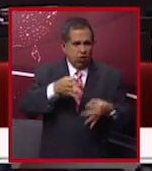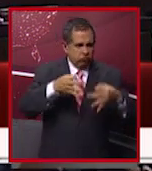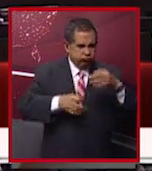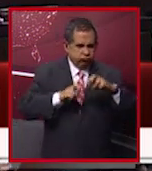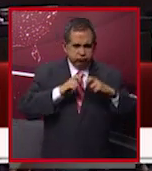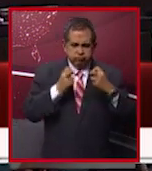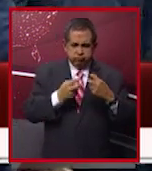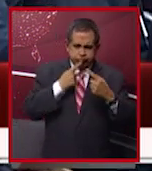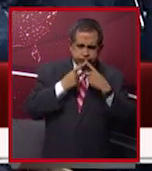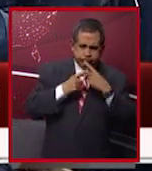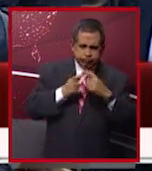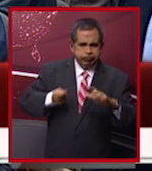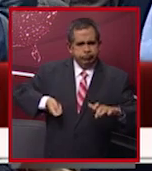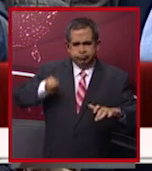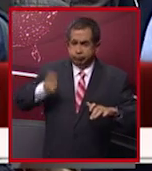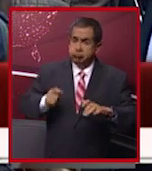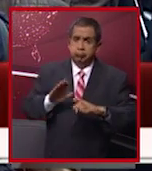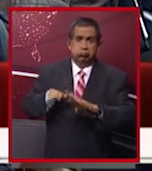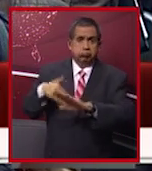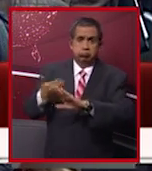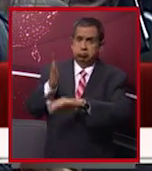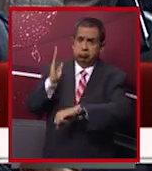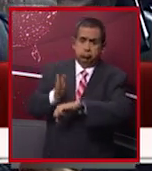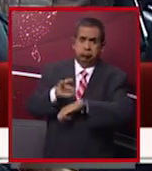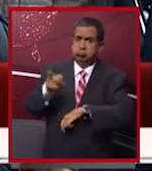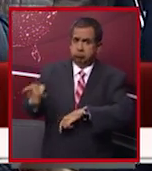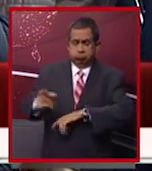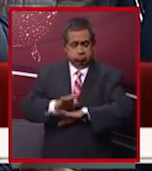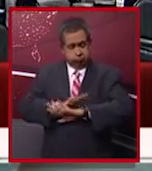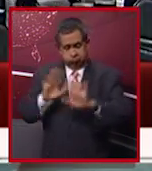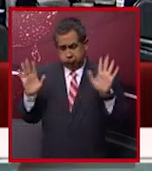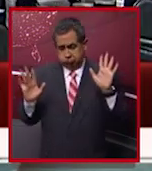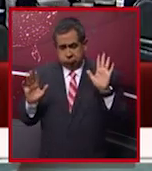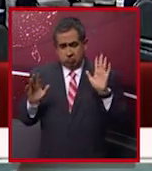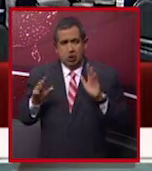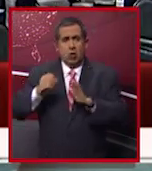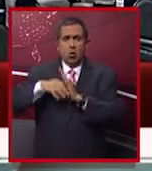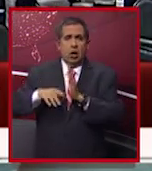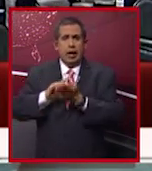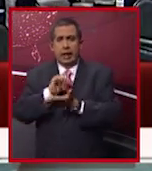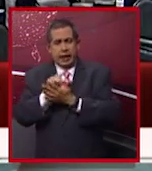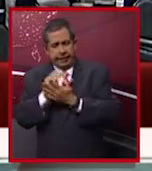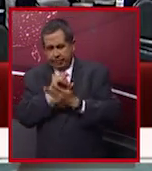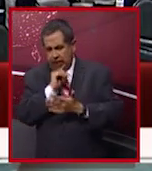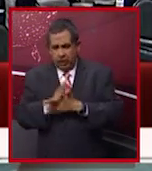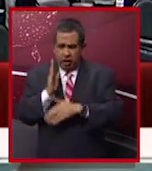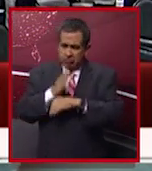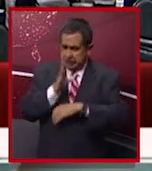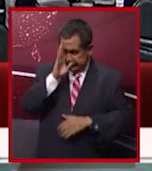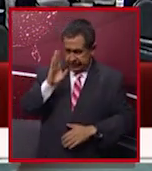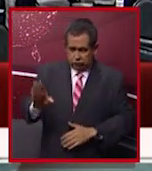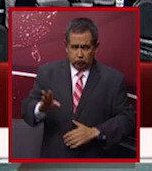hacer efectiva la sentencia condenatoria sin menoscabo de los recursos procesales de ley.